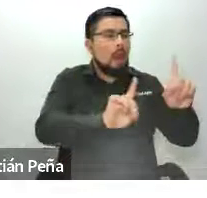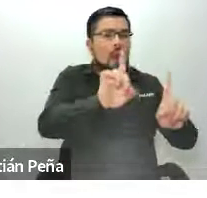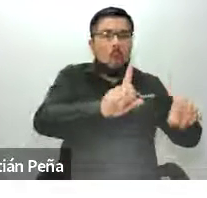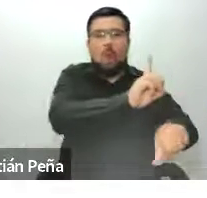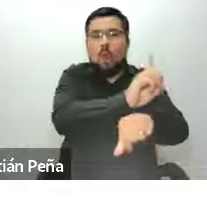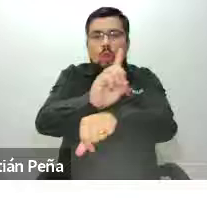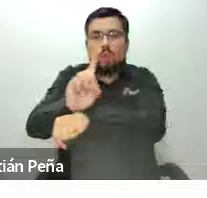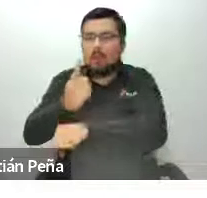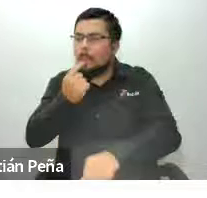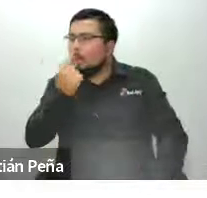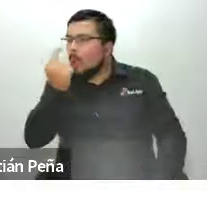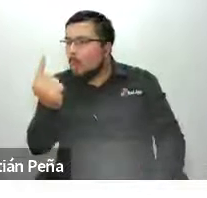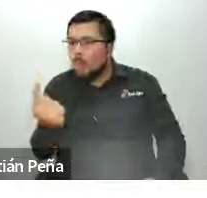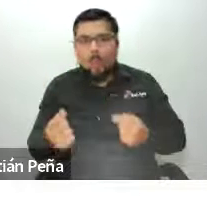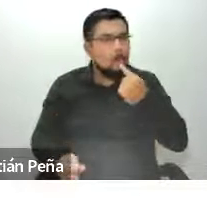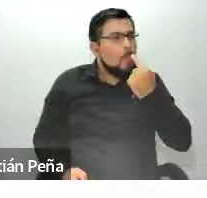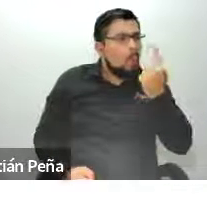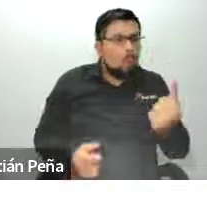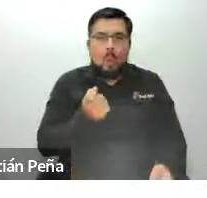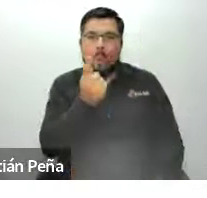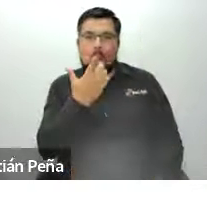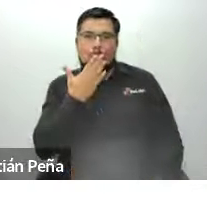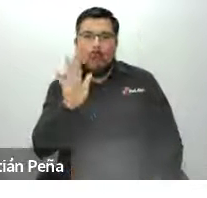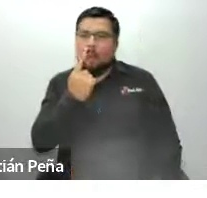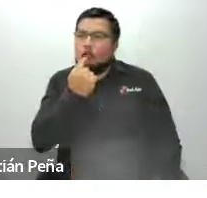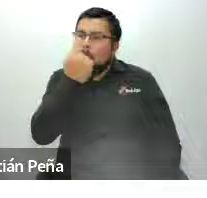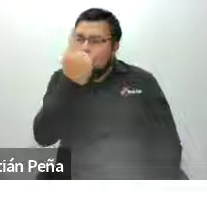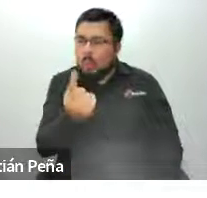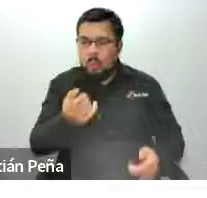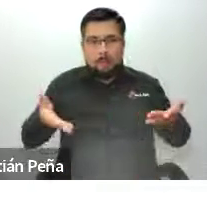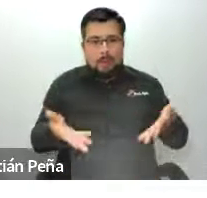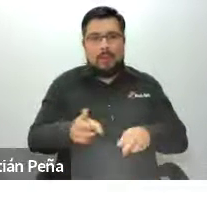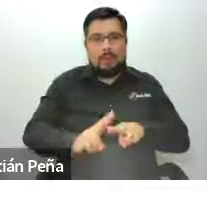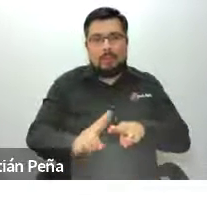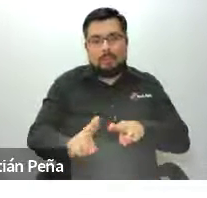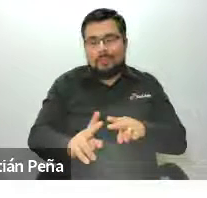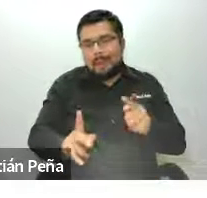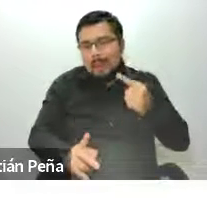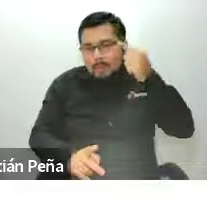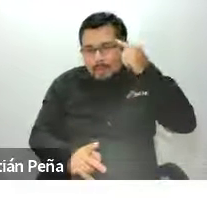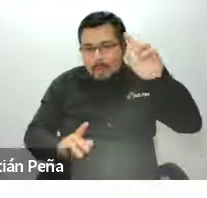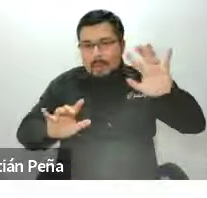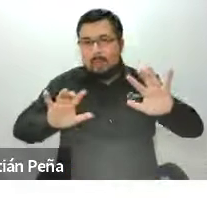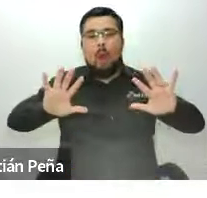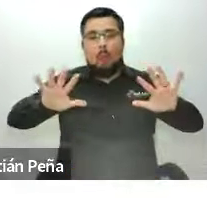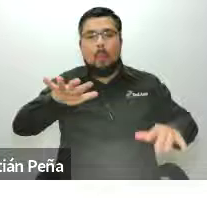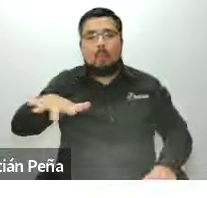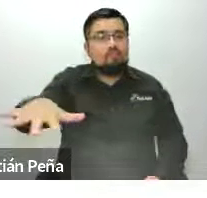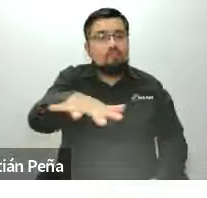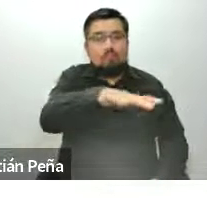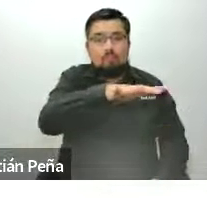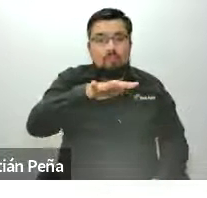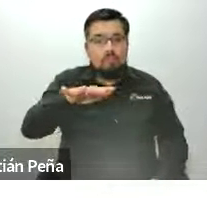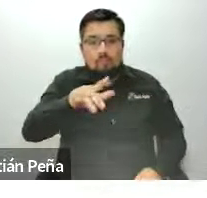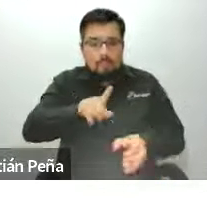las mejores preguntas, ¿no?, que hay que hacer acá, porque imaginamos también que en el público puede haber docentes que no conocen el